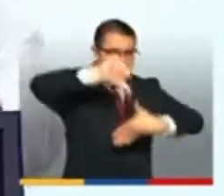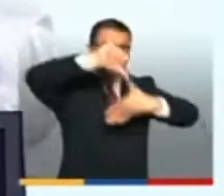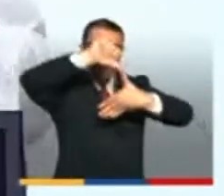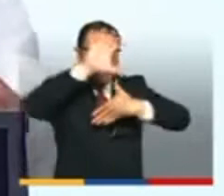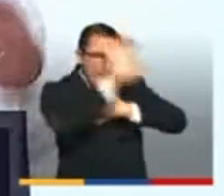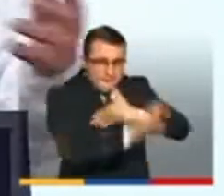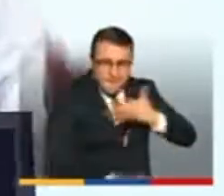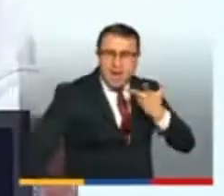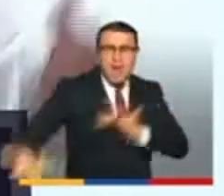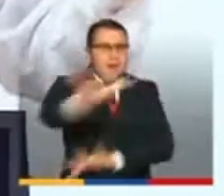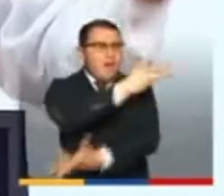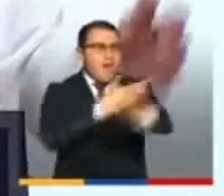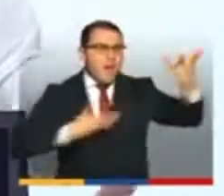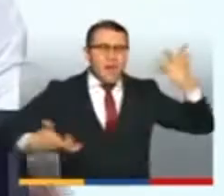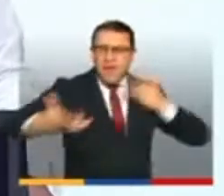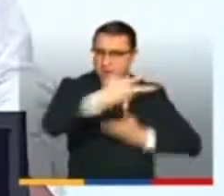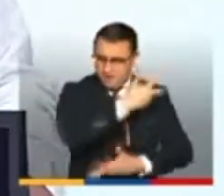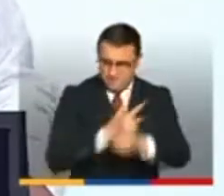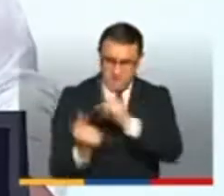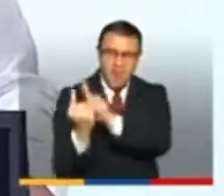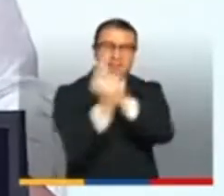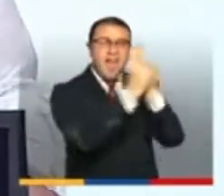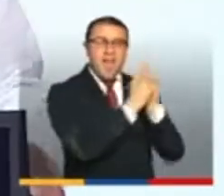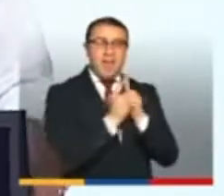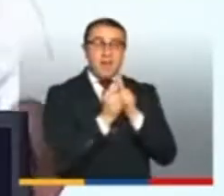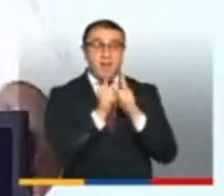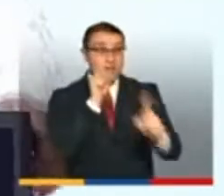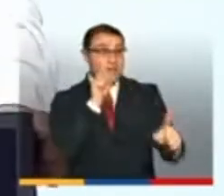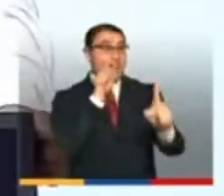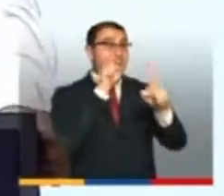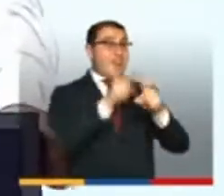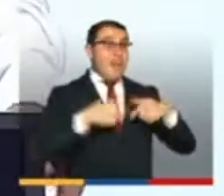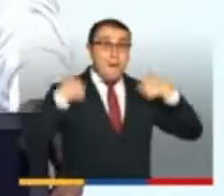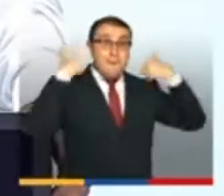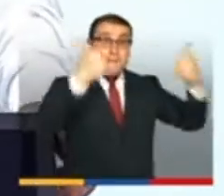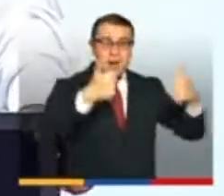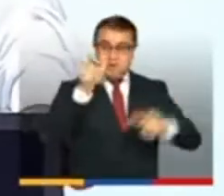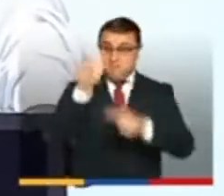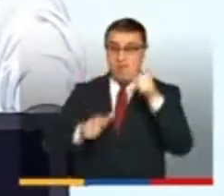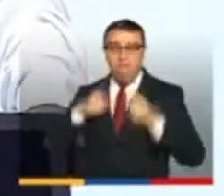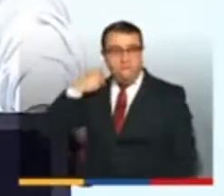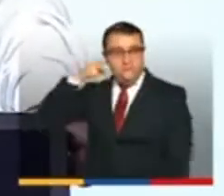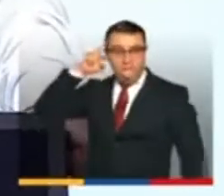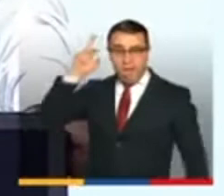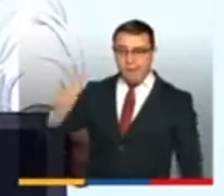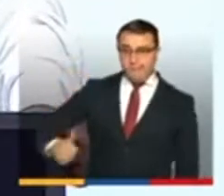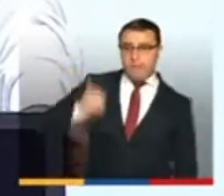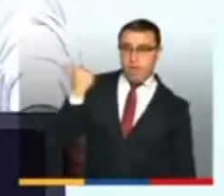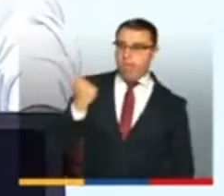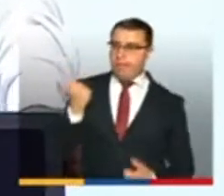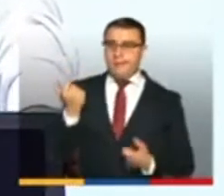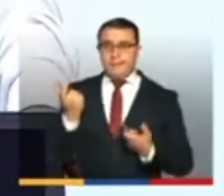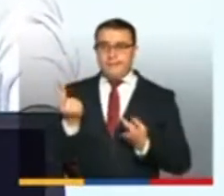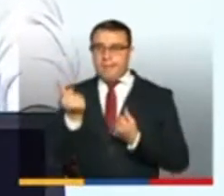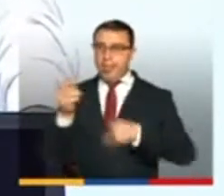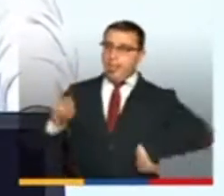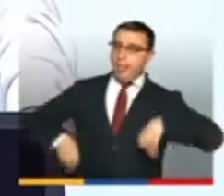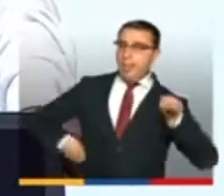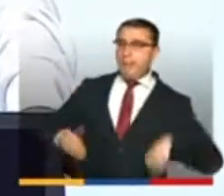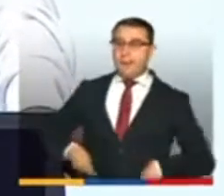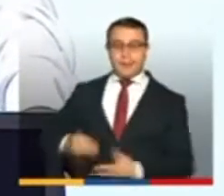para bien no de los vivos que se llenan los bolsillos de billete A través de la corrupción